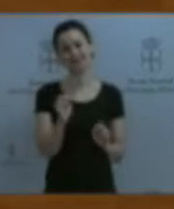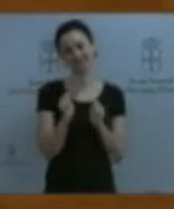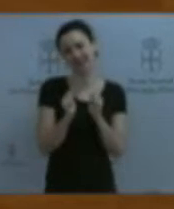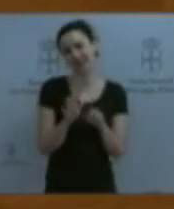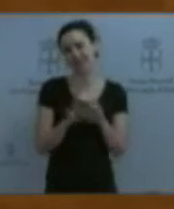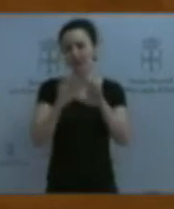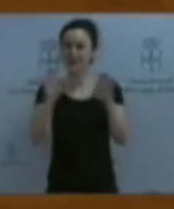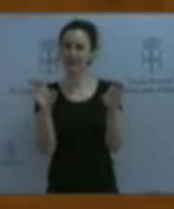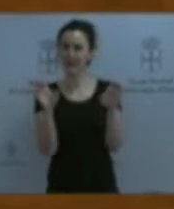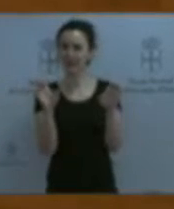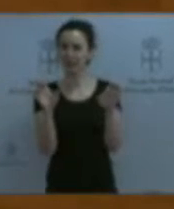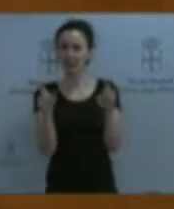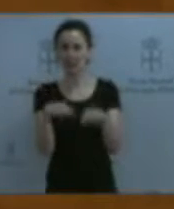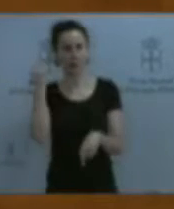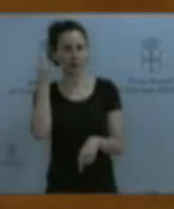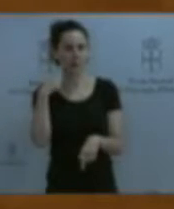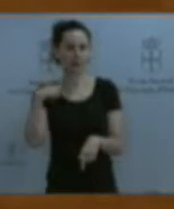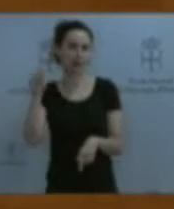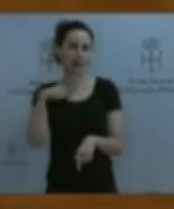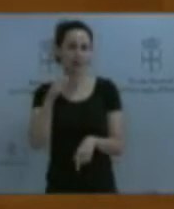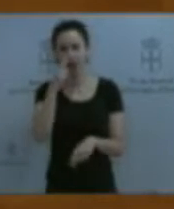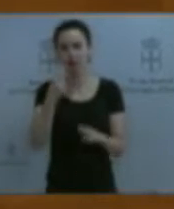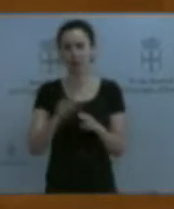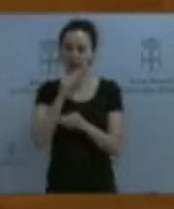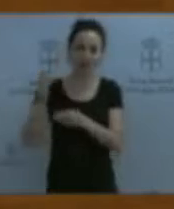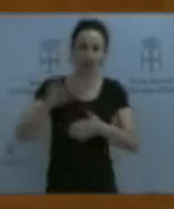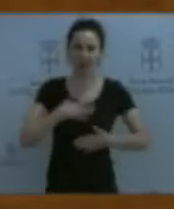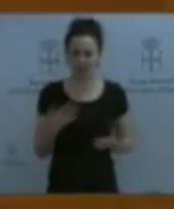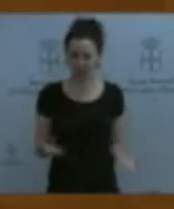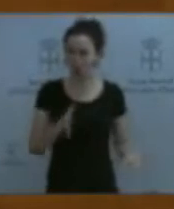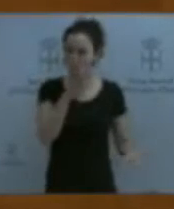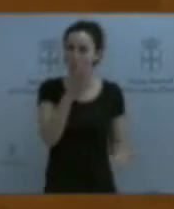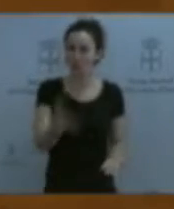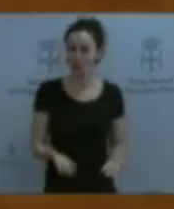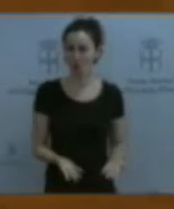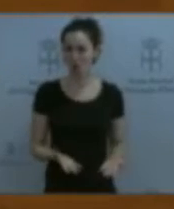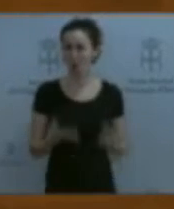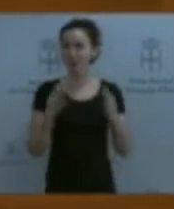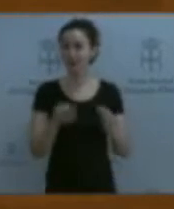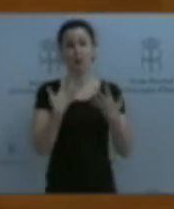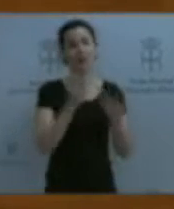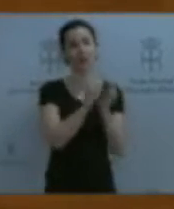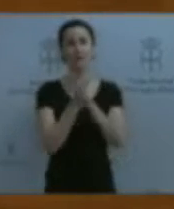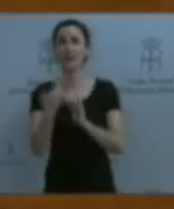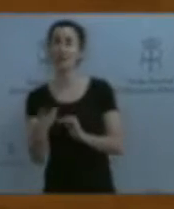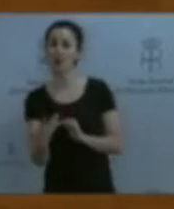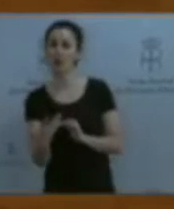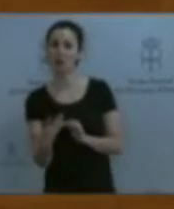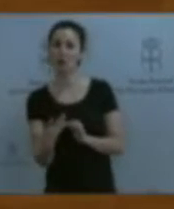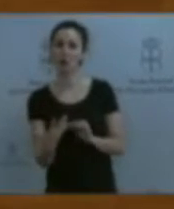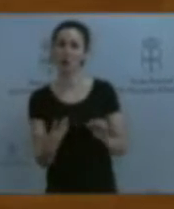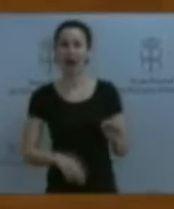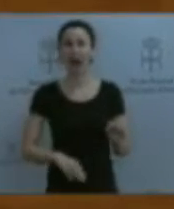lo mismo que quien hereda una peluquería o hereda un bar. La reducción del tiempo de permanencia, por otra parte, de 10 a 5 años en estas grandes